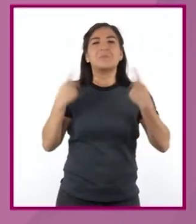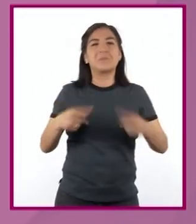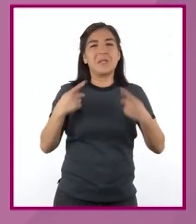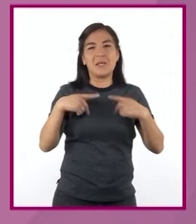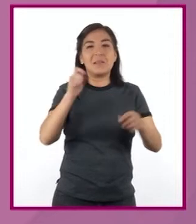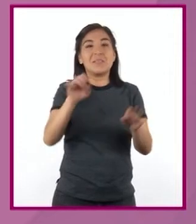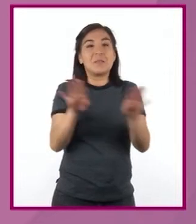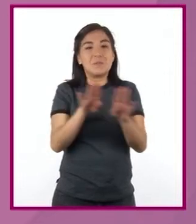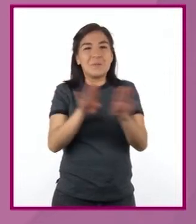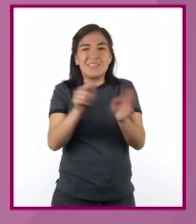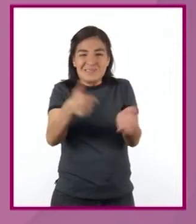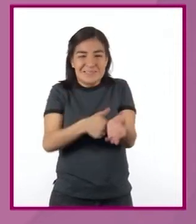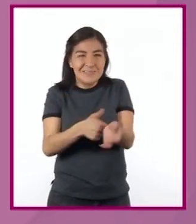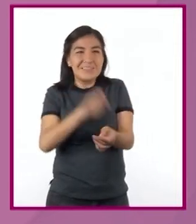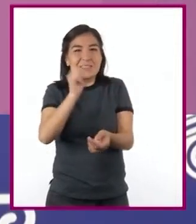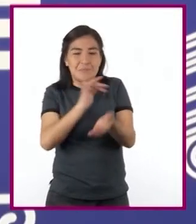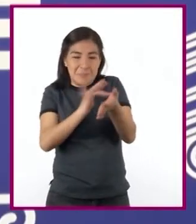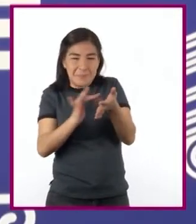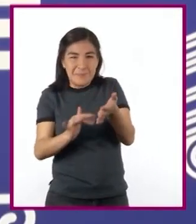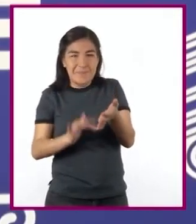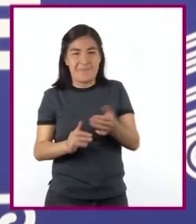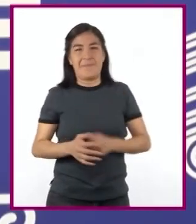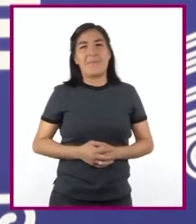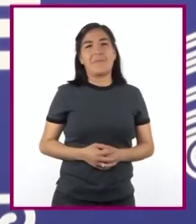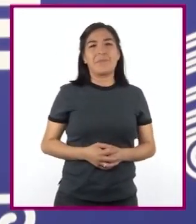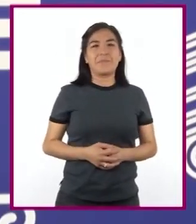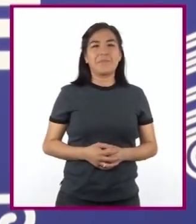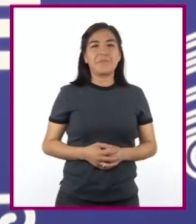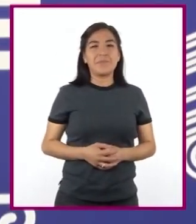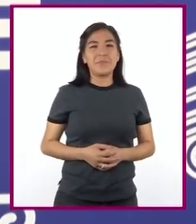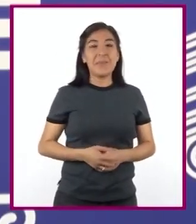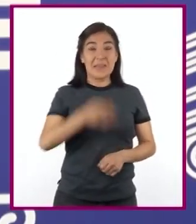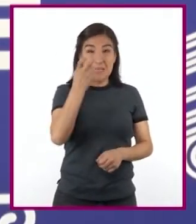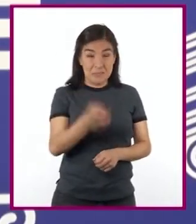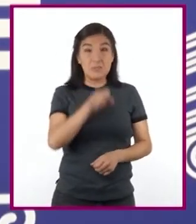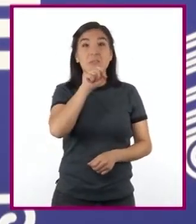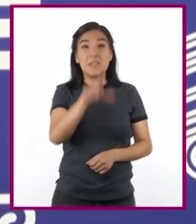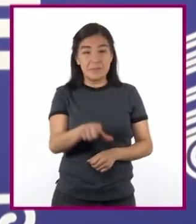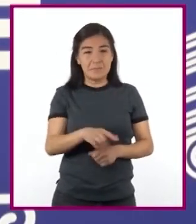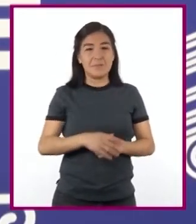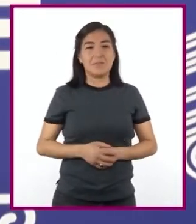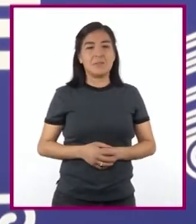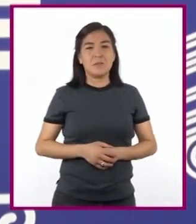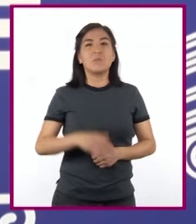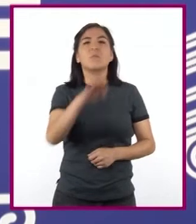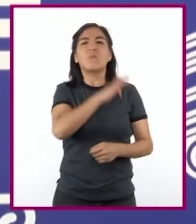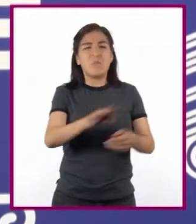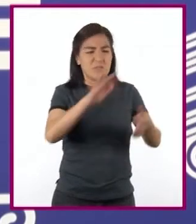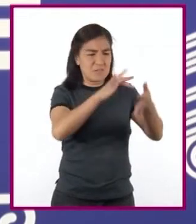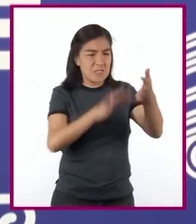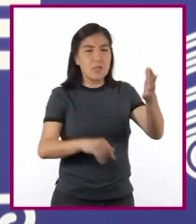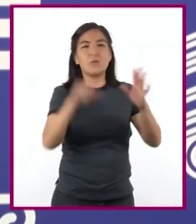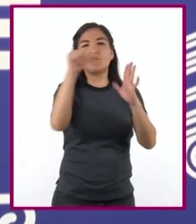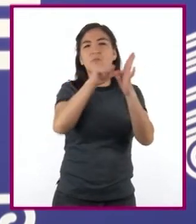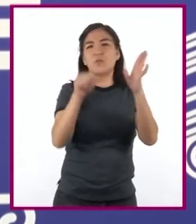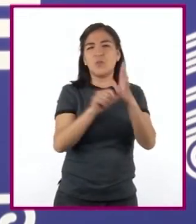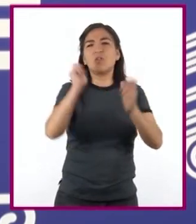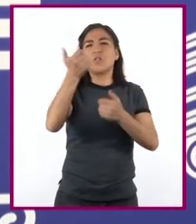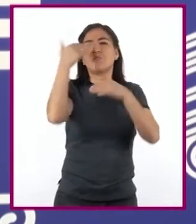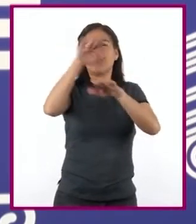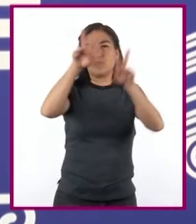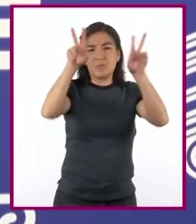de forma clandestina. Además, en ellos también podían leerse artículos de temas